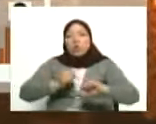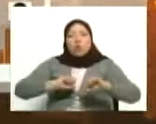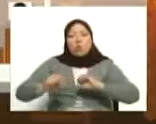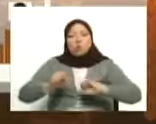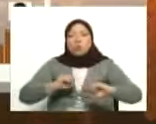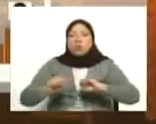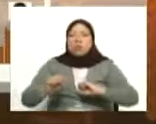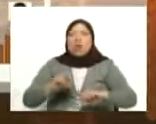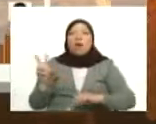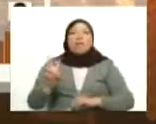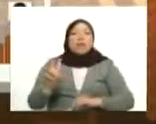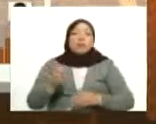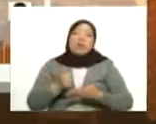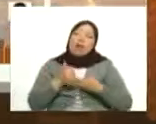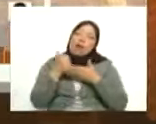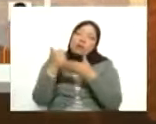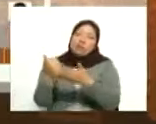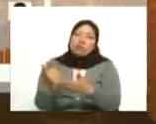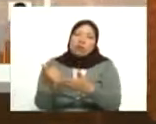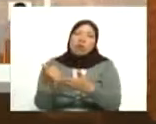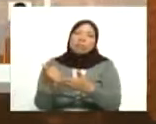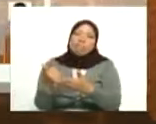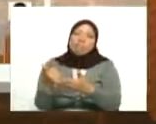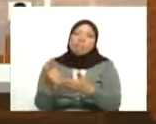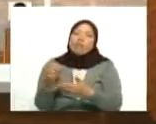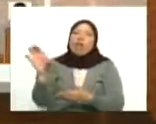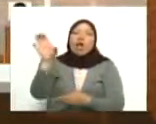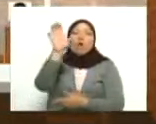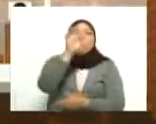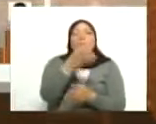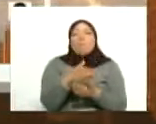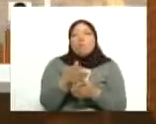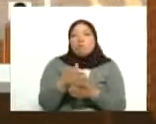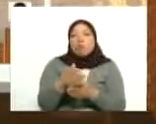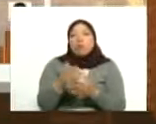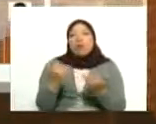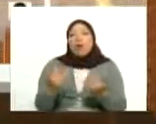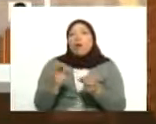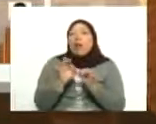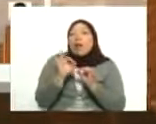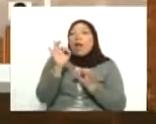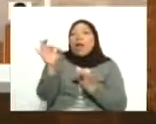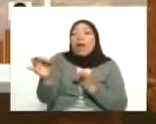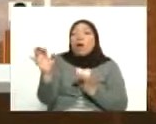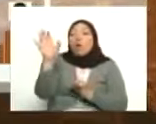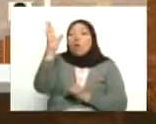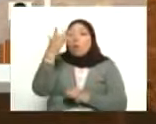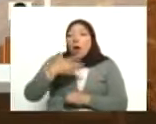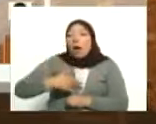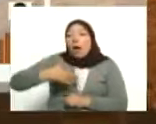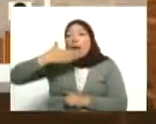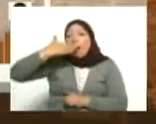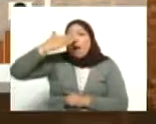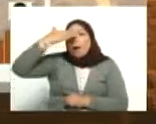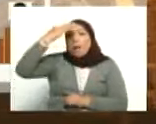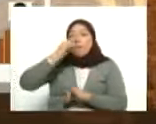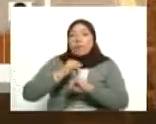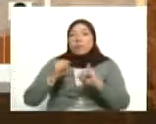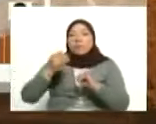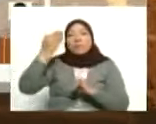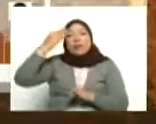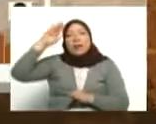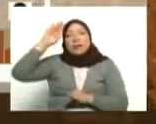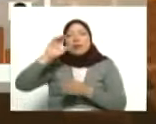el primero en llegar es Venezuela y en esta oportunidad, a pesar de lo lejano en el Medio Oriente, hemos llegado con esa visión de Hugo Chávez y de Fidel Castro, que coincidieron en que